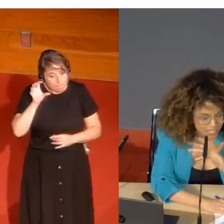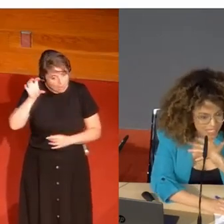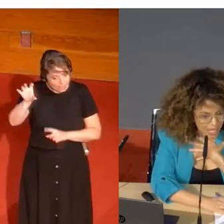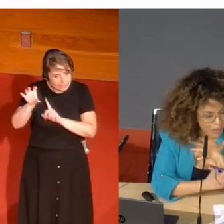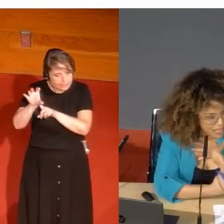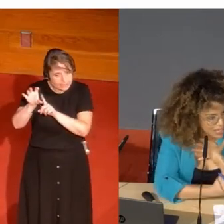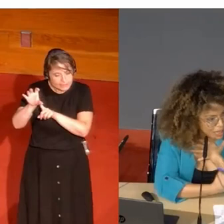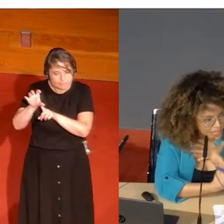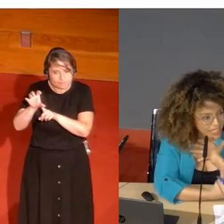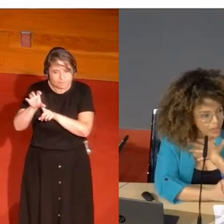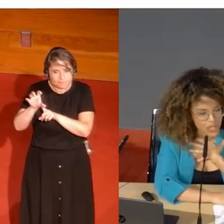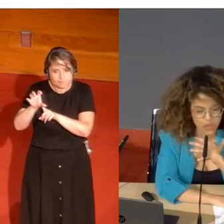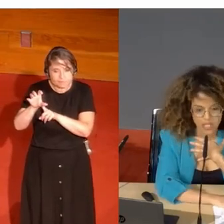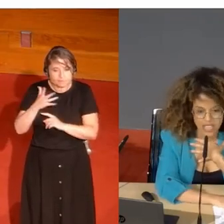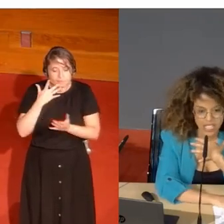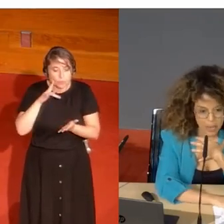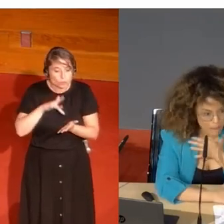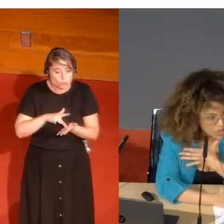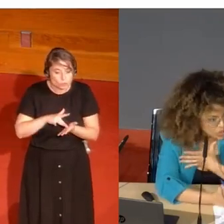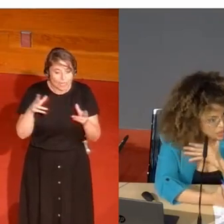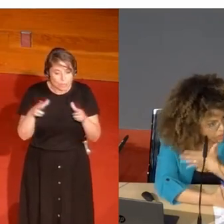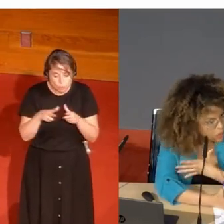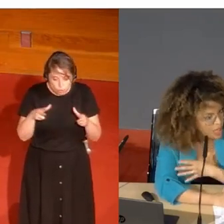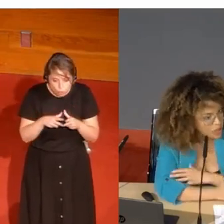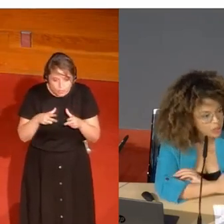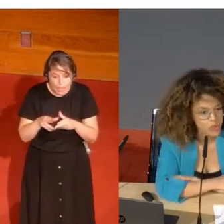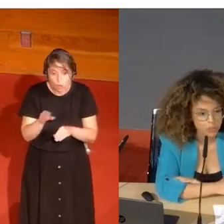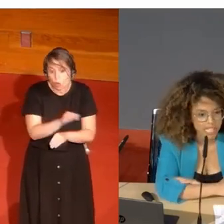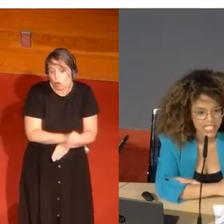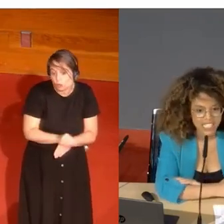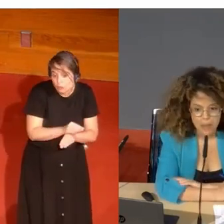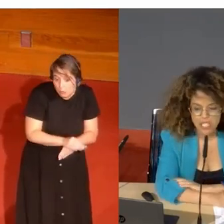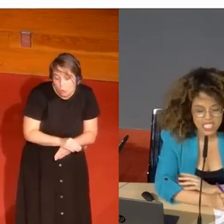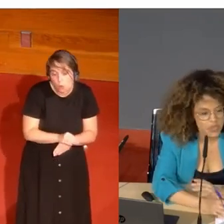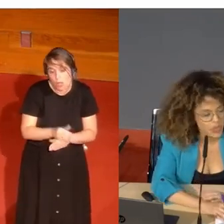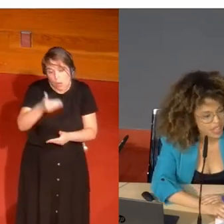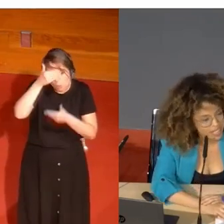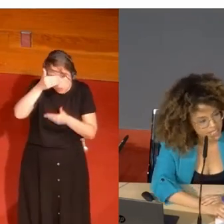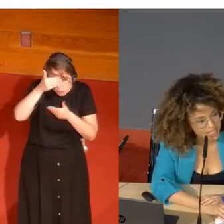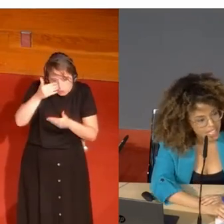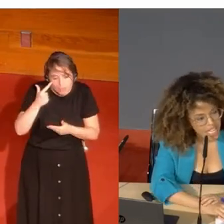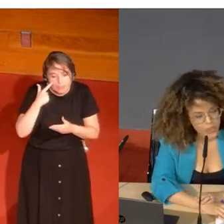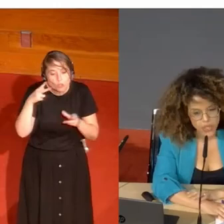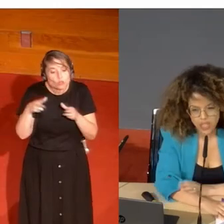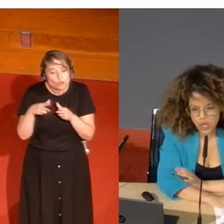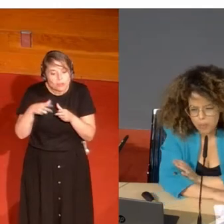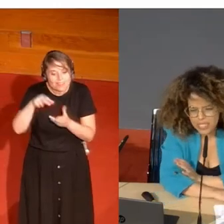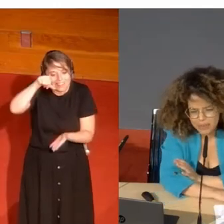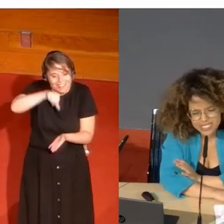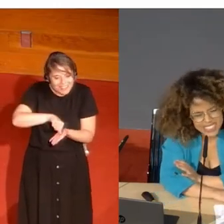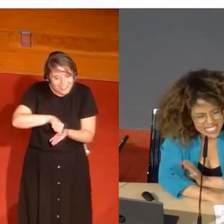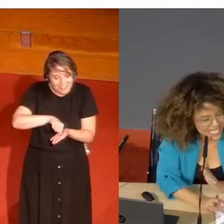como al al venir de una sociedad más conservadora no musulmana pero es que la sociedad iraní es una